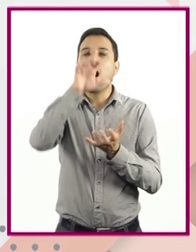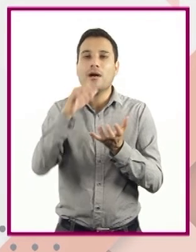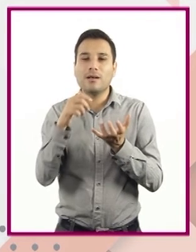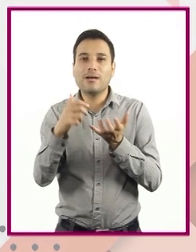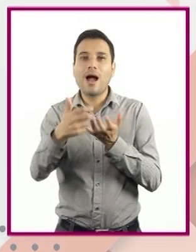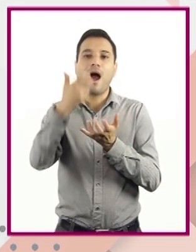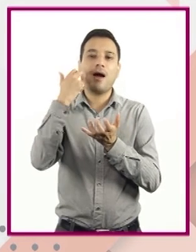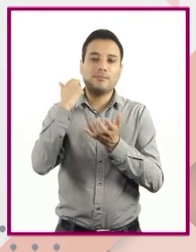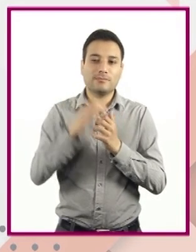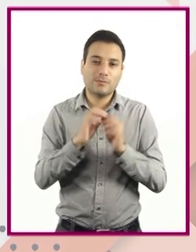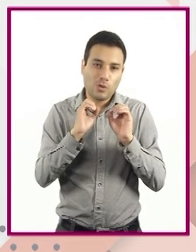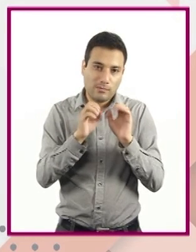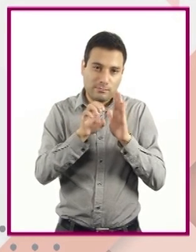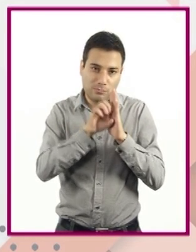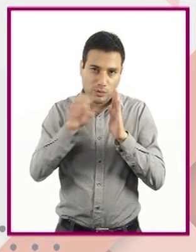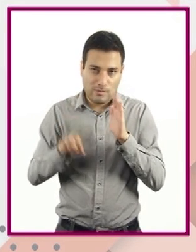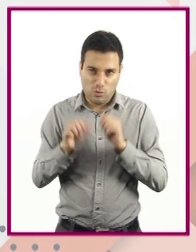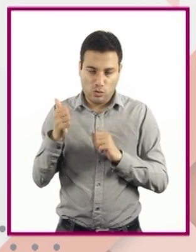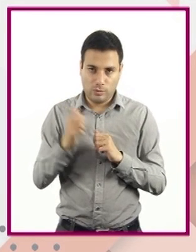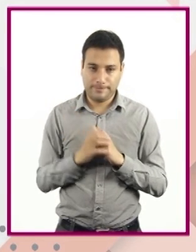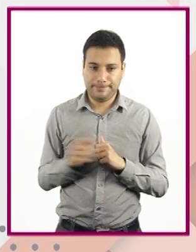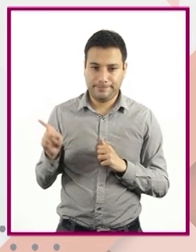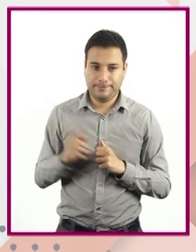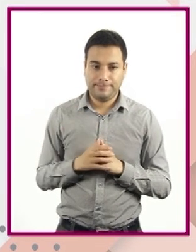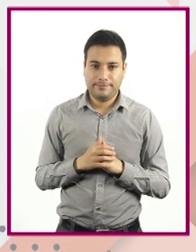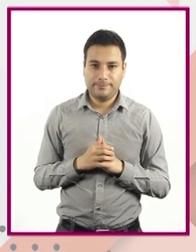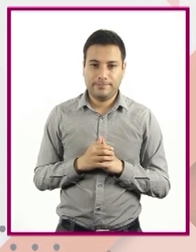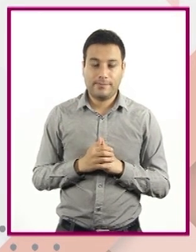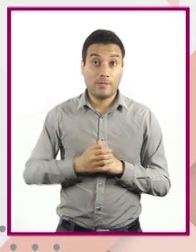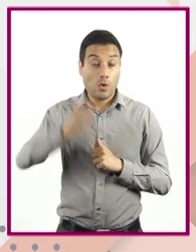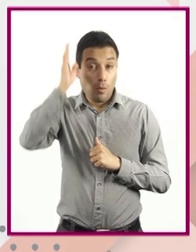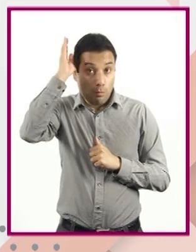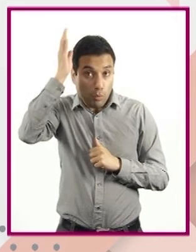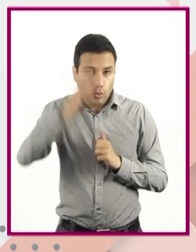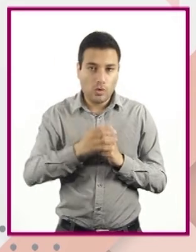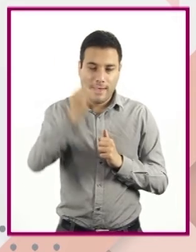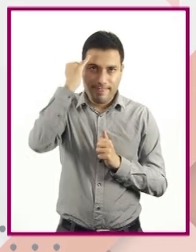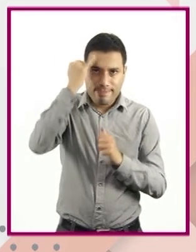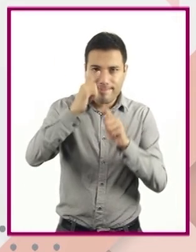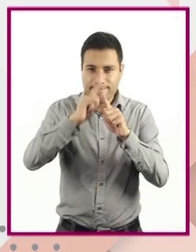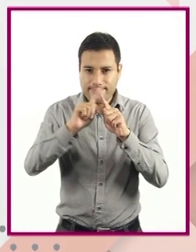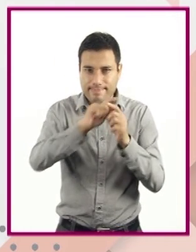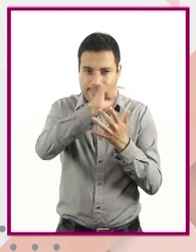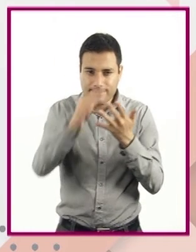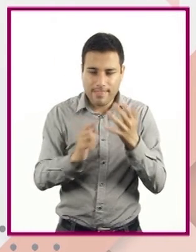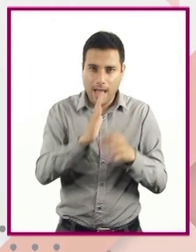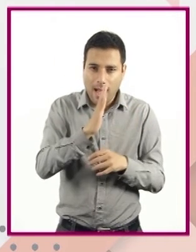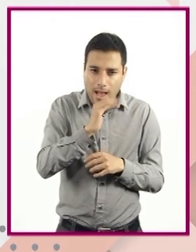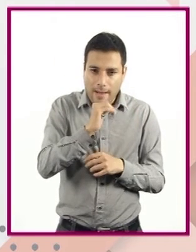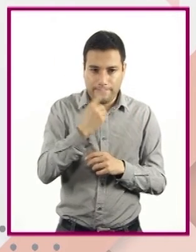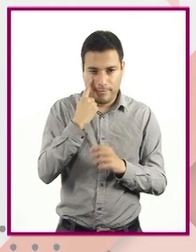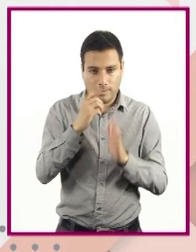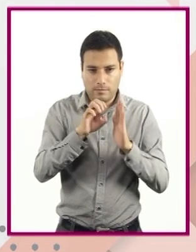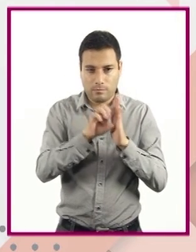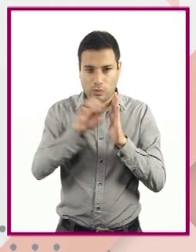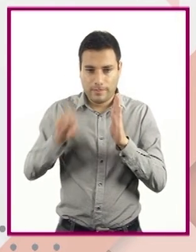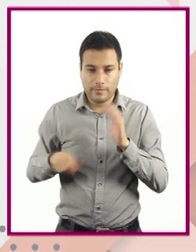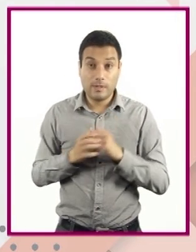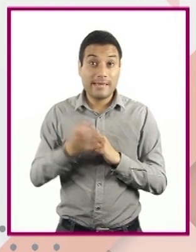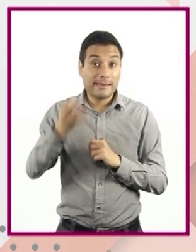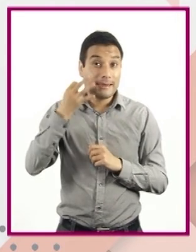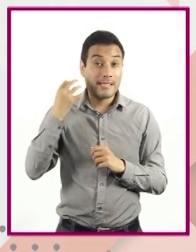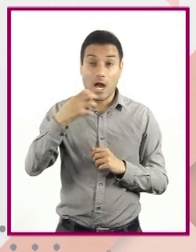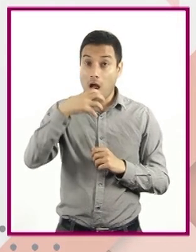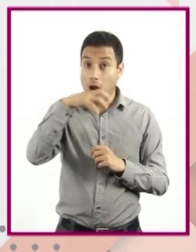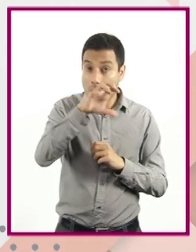el proverbio Qian liu ji qiong, el burro agota sus tácticas, puede equipararse a donde ruge tigre